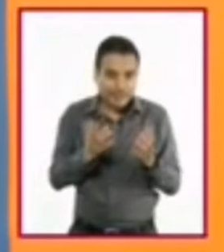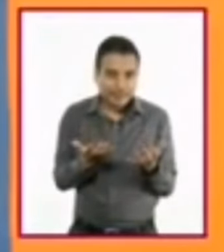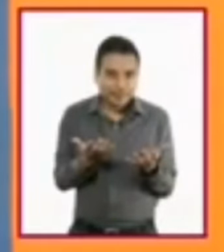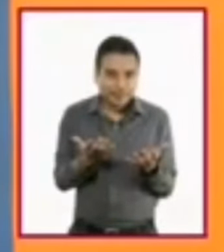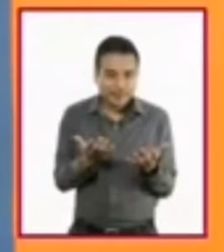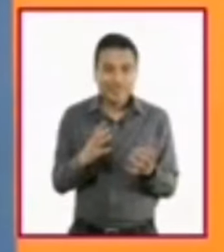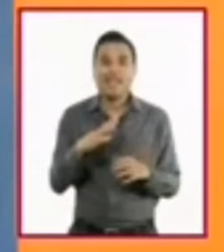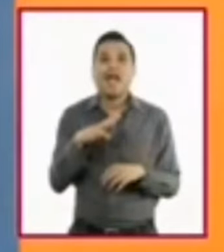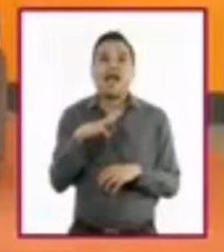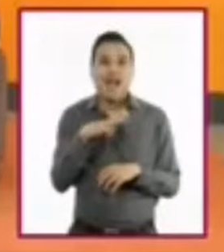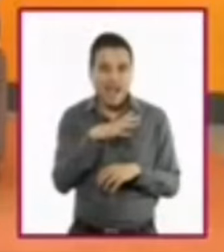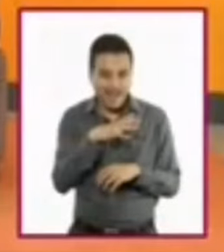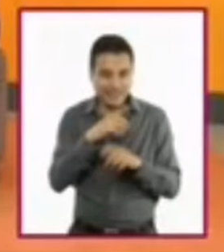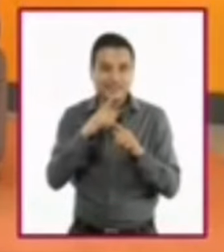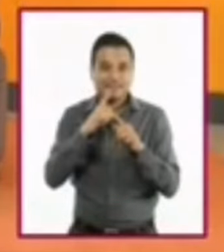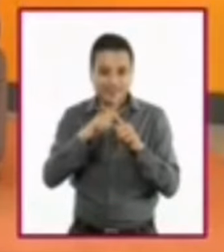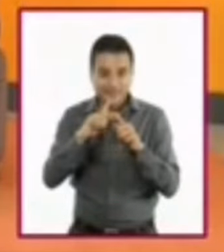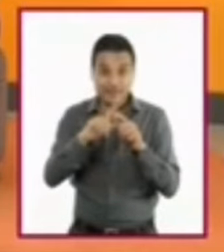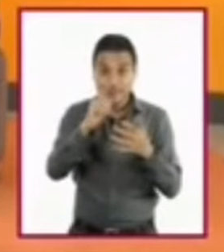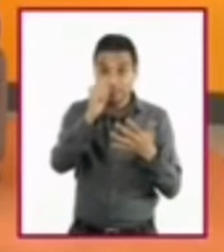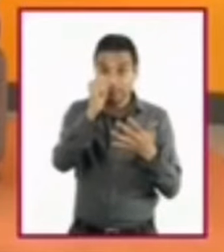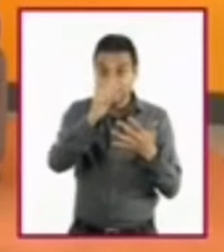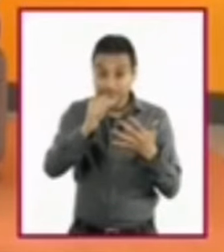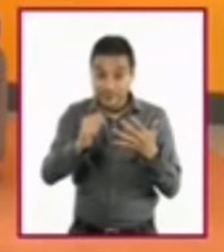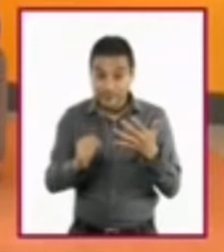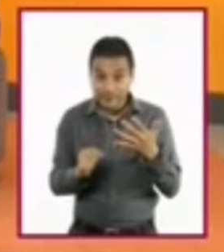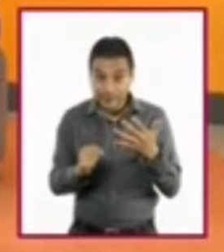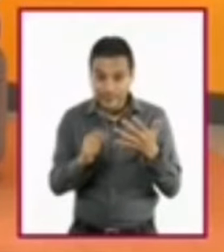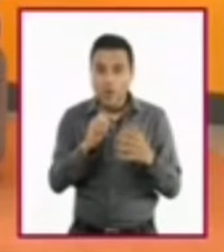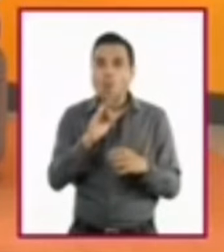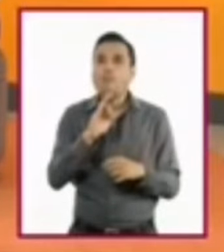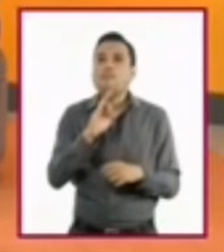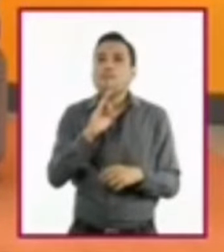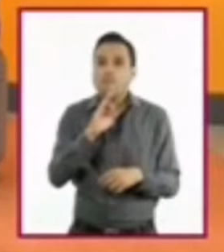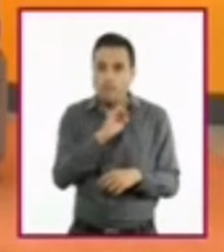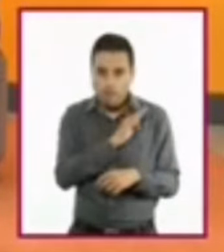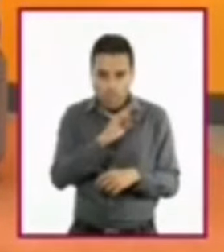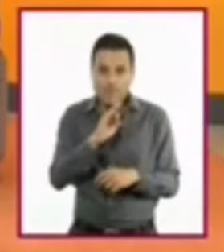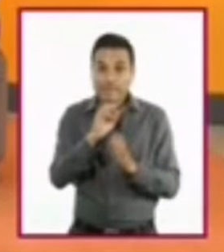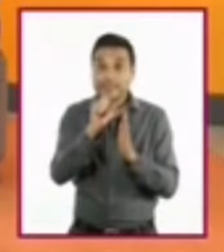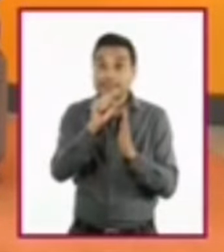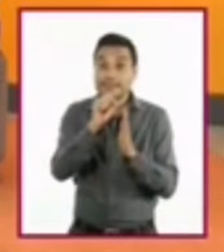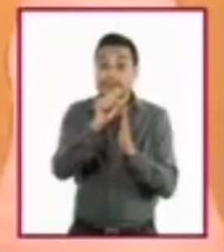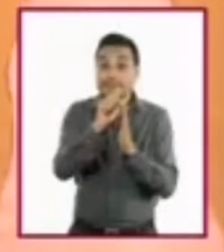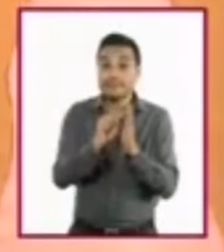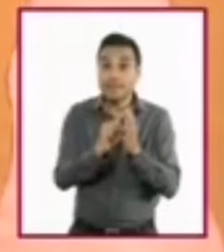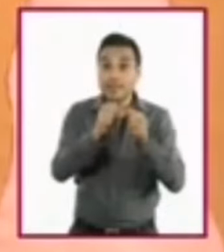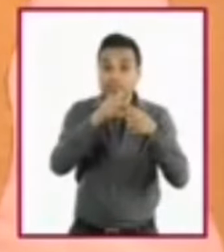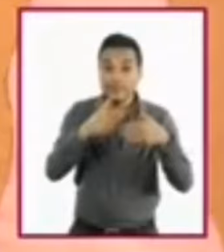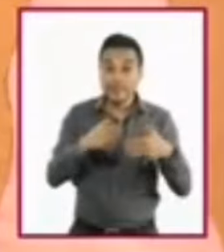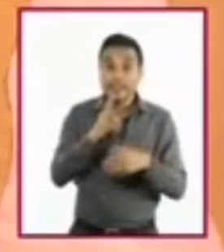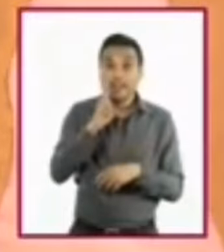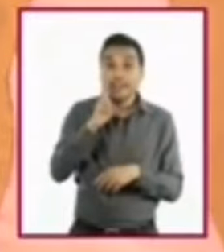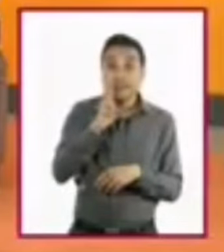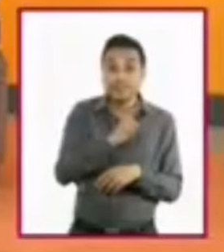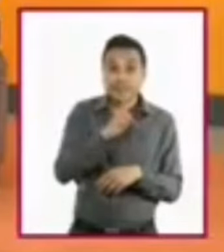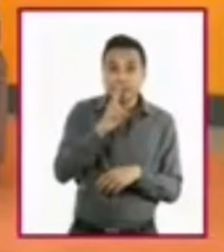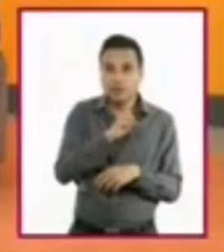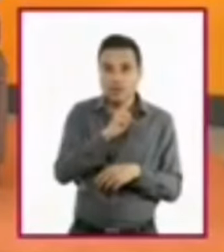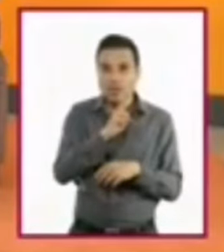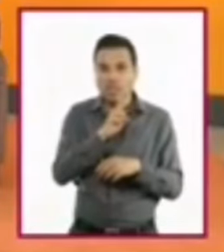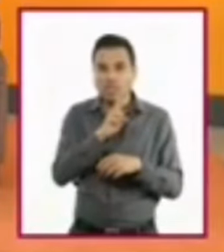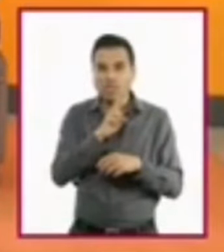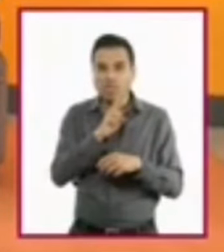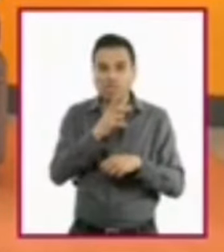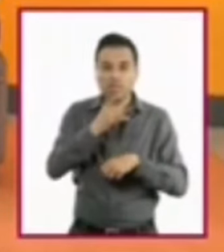Existen diversos factores que pueden alterar el buen funcionamiento del sistema respiratorio, como la